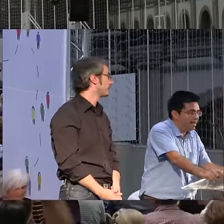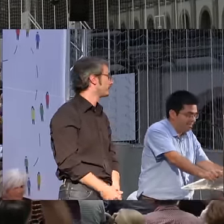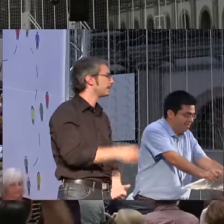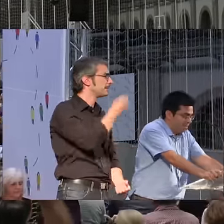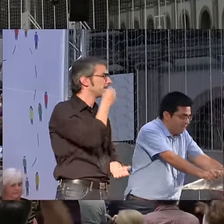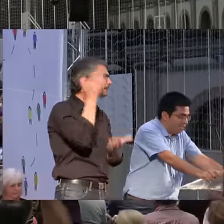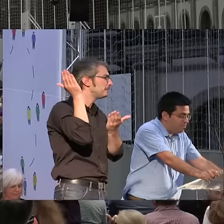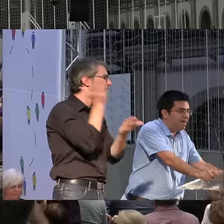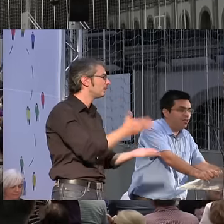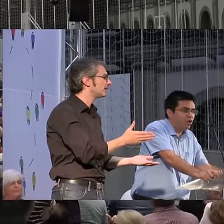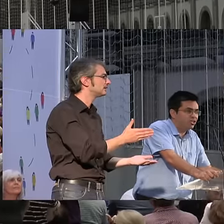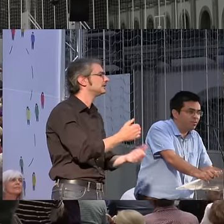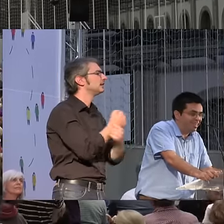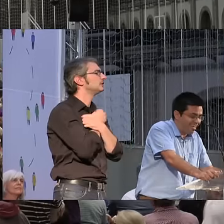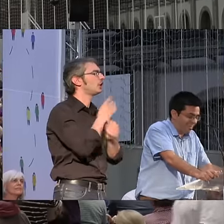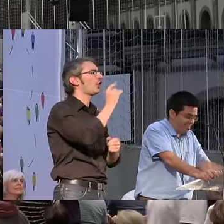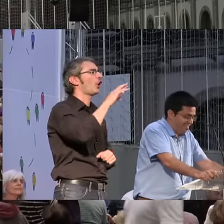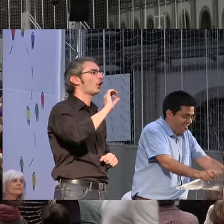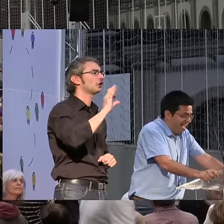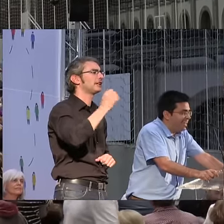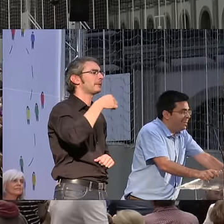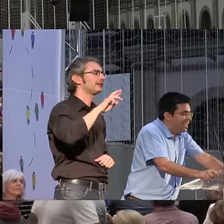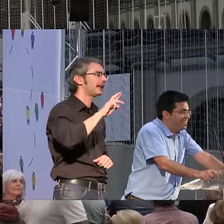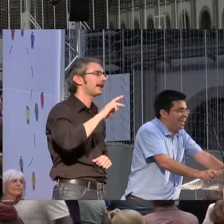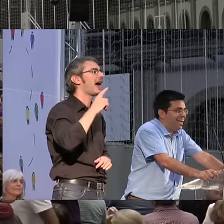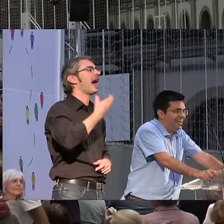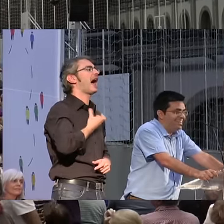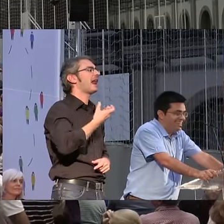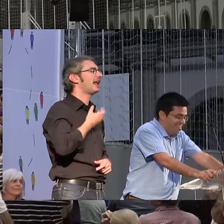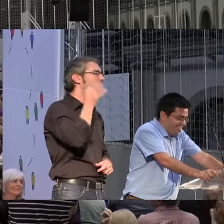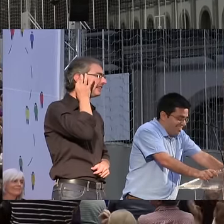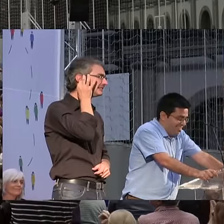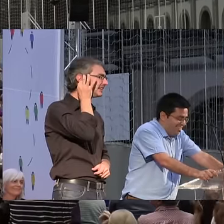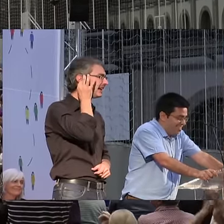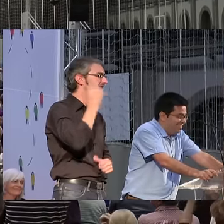Benvinguda, estimada Dolors Sabaté, alcaldesa.